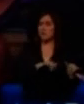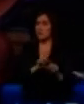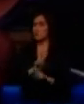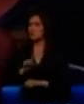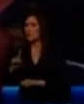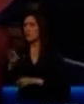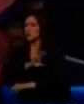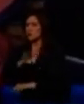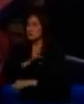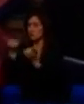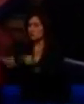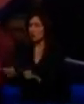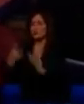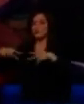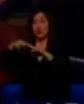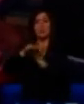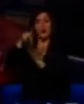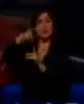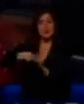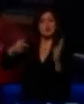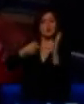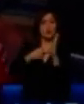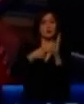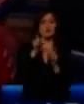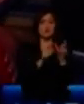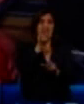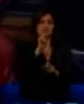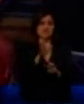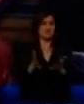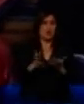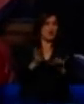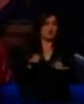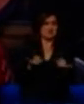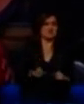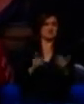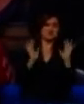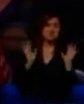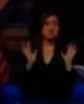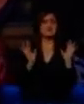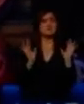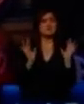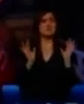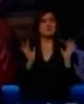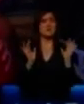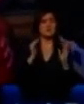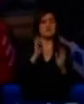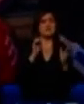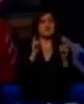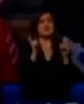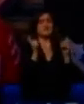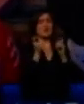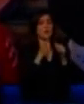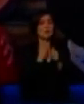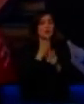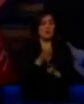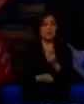catastrales. Los ciudadanos que no quieran actualizar su información en su momento, en el régimen de transición, es decir, en la primera